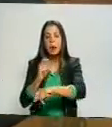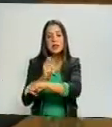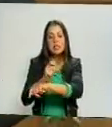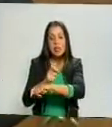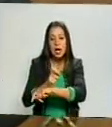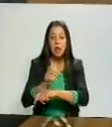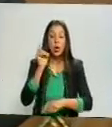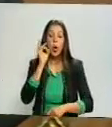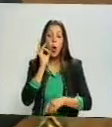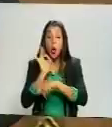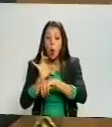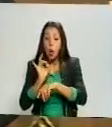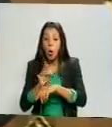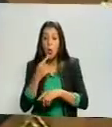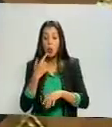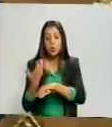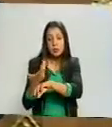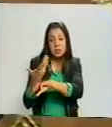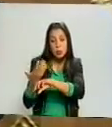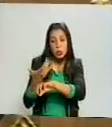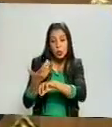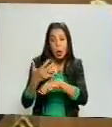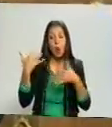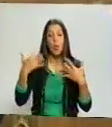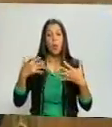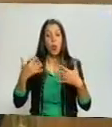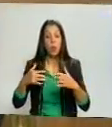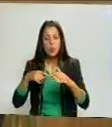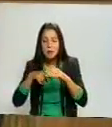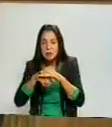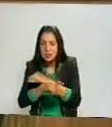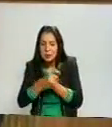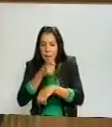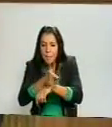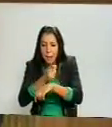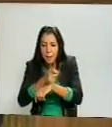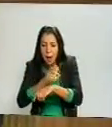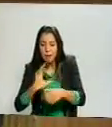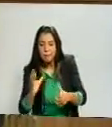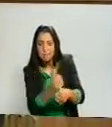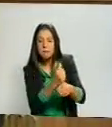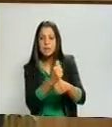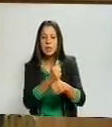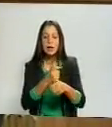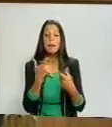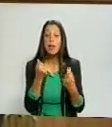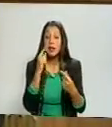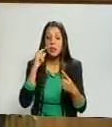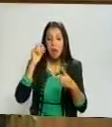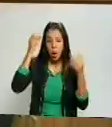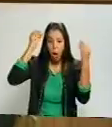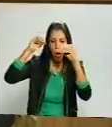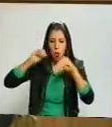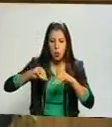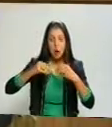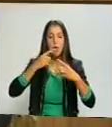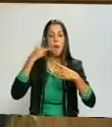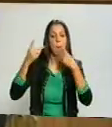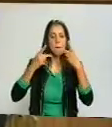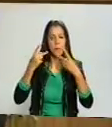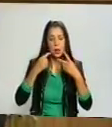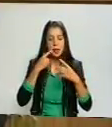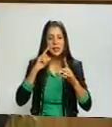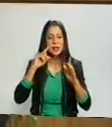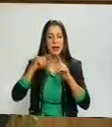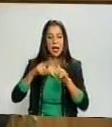oro, diamante, que nos permiten y nos pueden permitir coordinar políticas territoriales, económicas y sociales